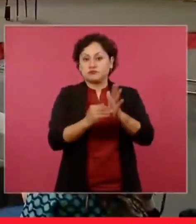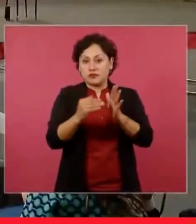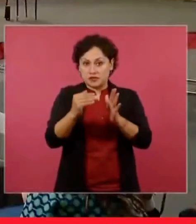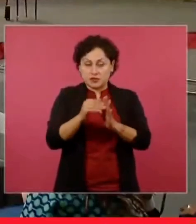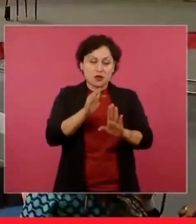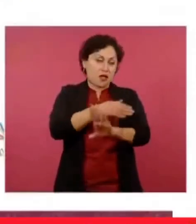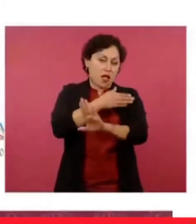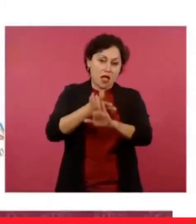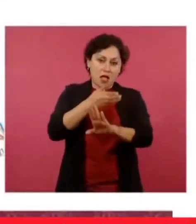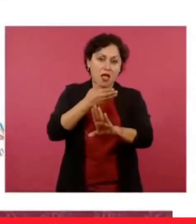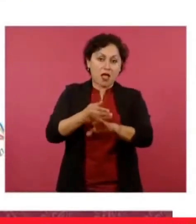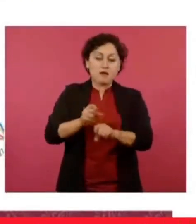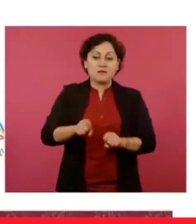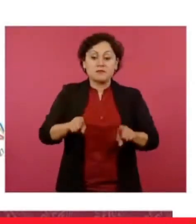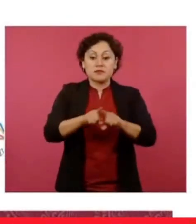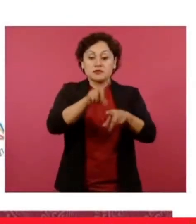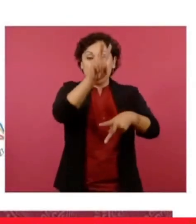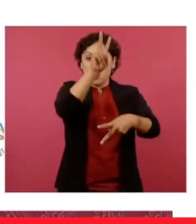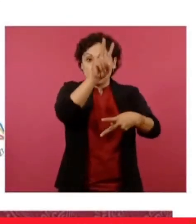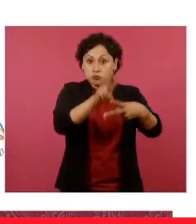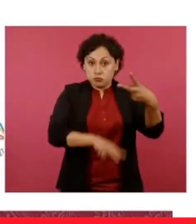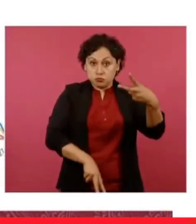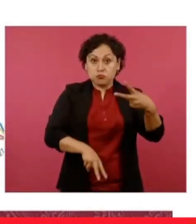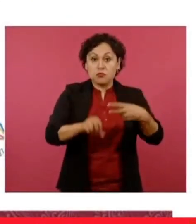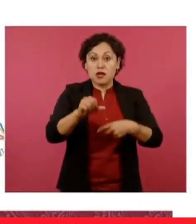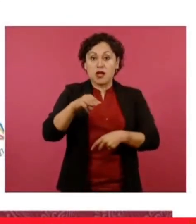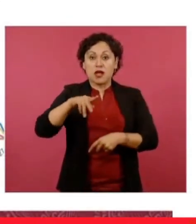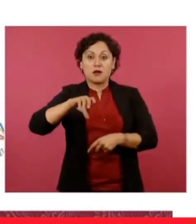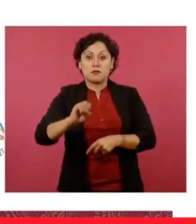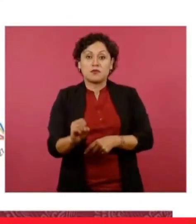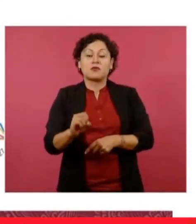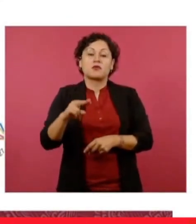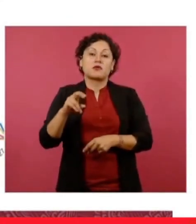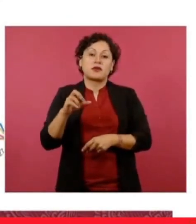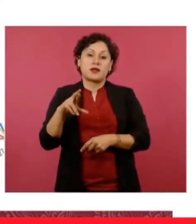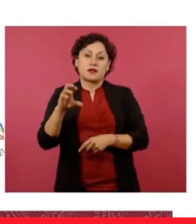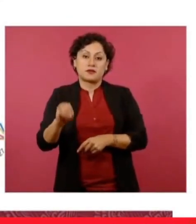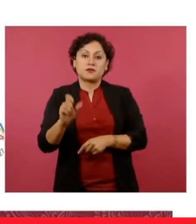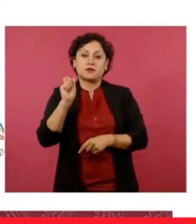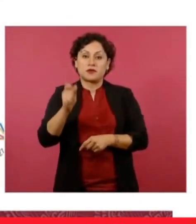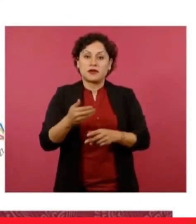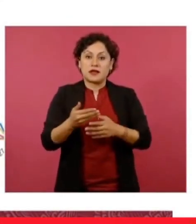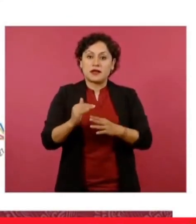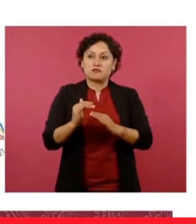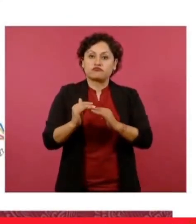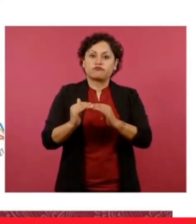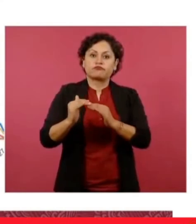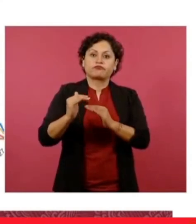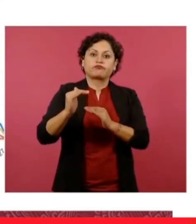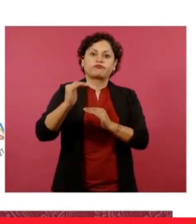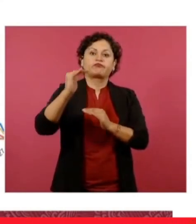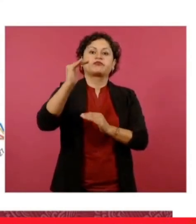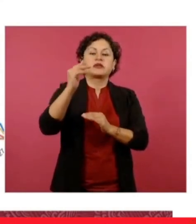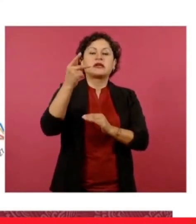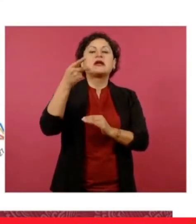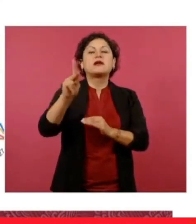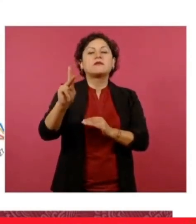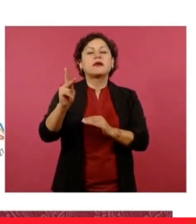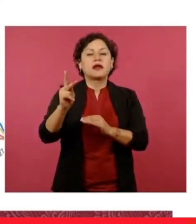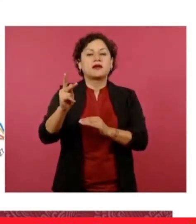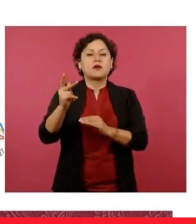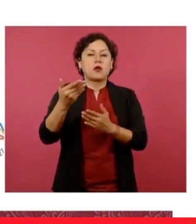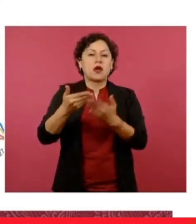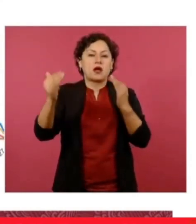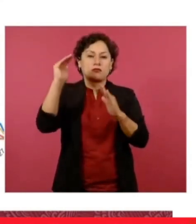etiqueta narcopresidente AMLO ha llegado al número 100. Ayer llegó al número 100, pero ya han perdido la fuerza y aparece